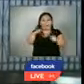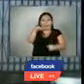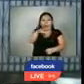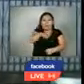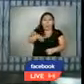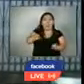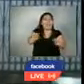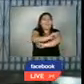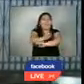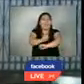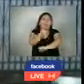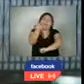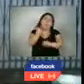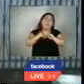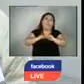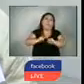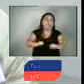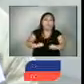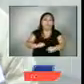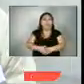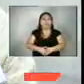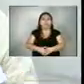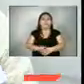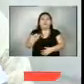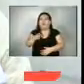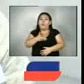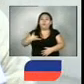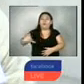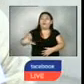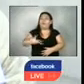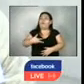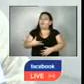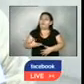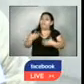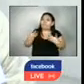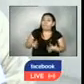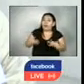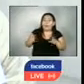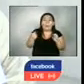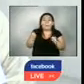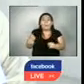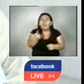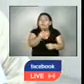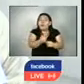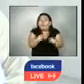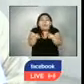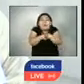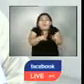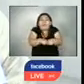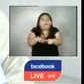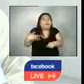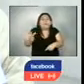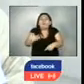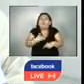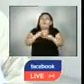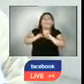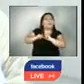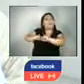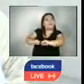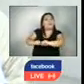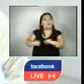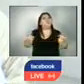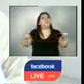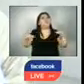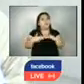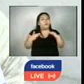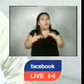no muera ni un limeño más. Creo que ese es el deseo de todos los santarroseños, que ningún hermano más de nuestro municipio muera, y por supuesto